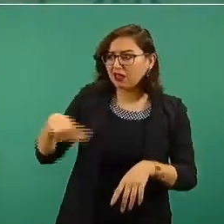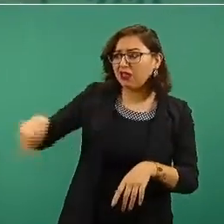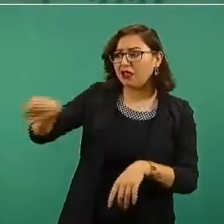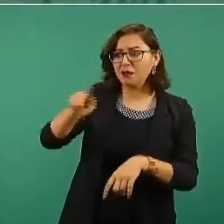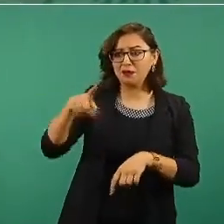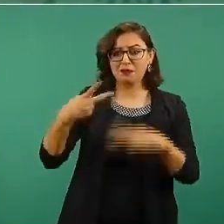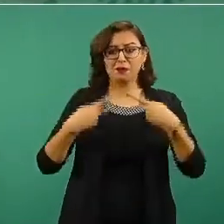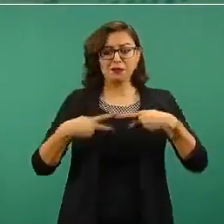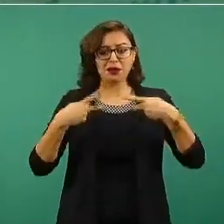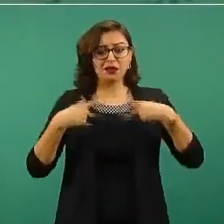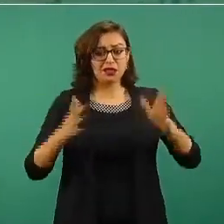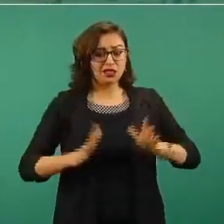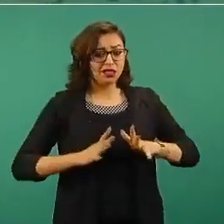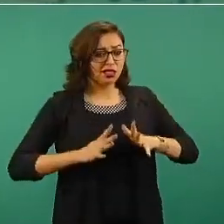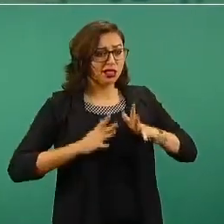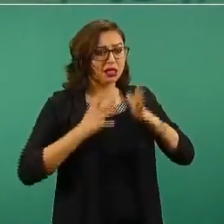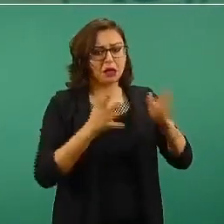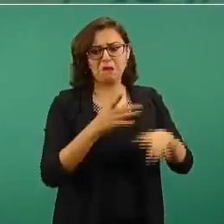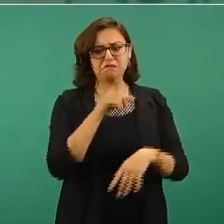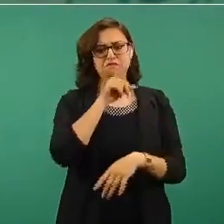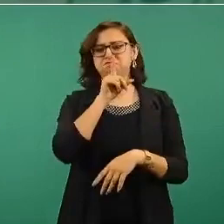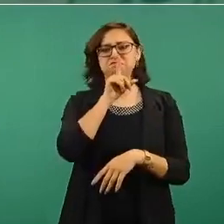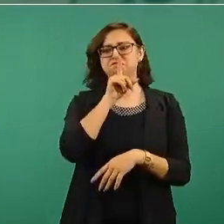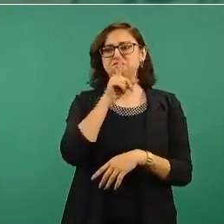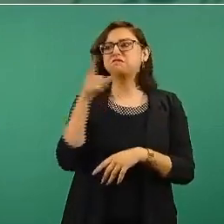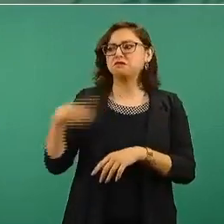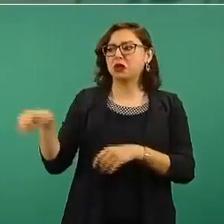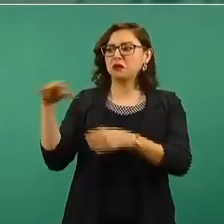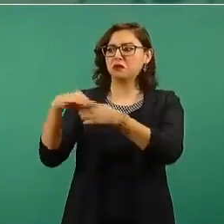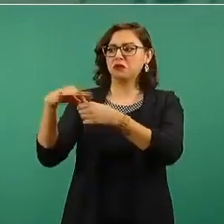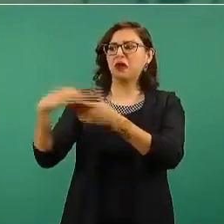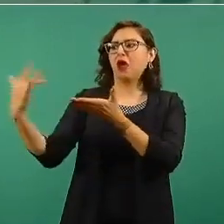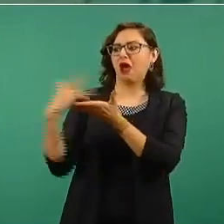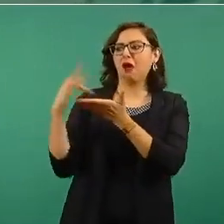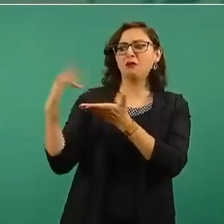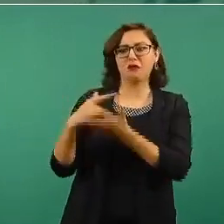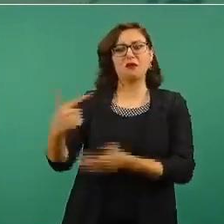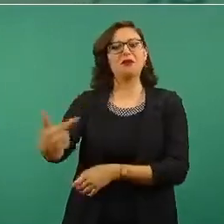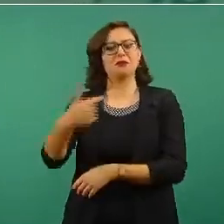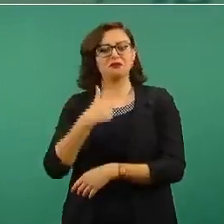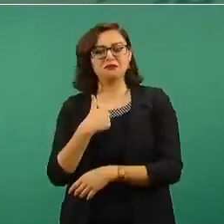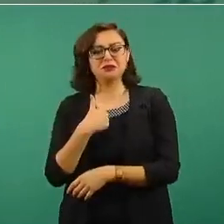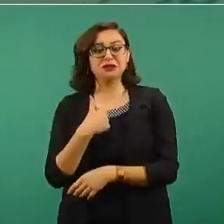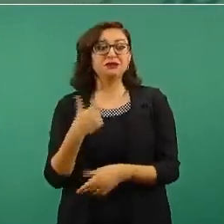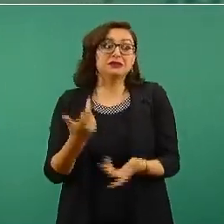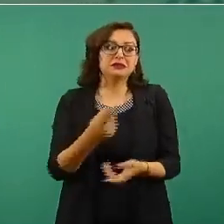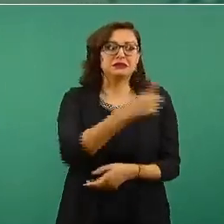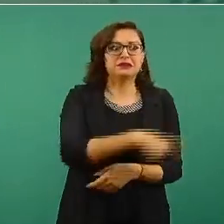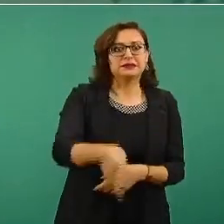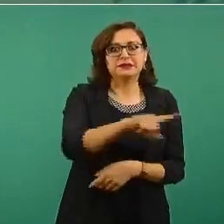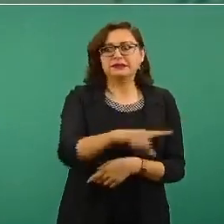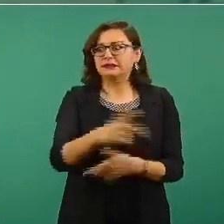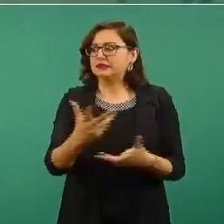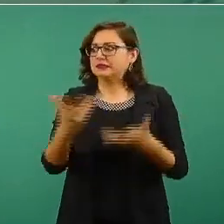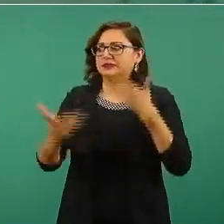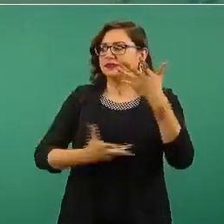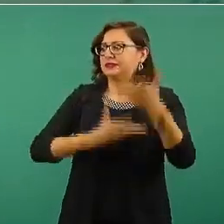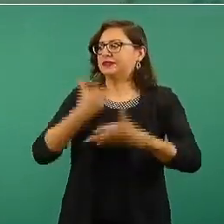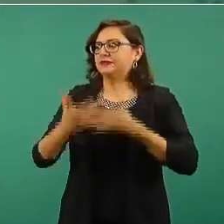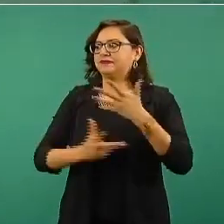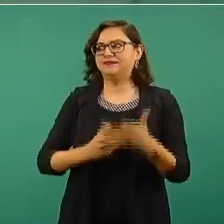porque aquí tuvieron al final que hacer el fraude. No fue un asunto de que la gente se convenciera de